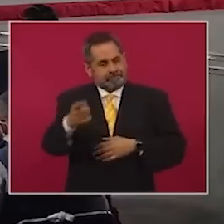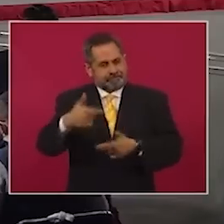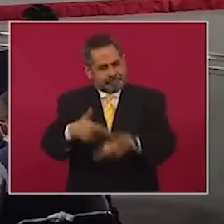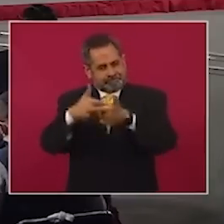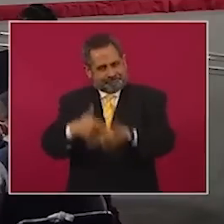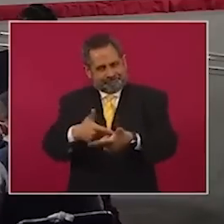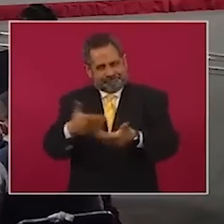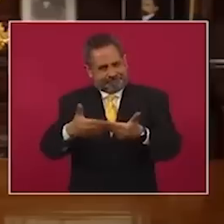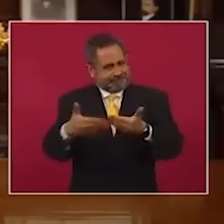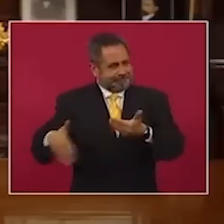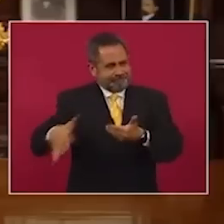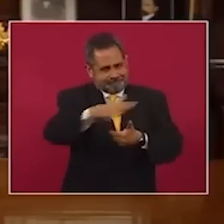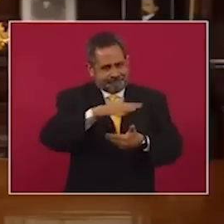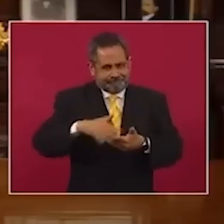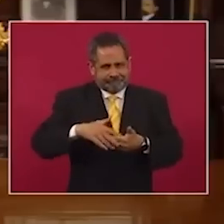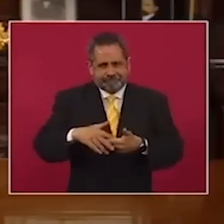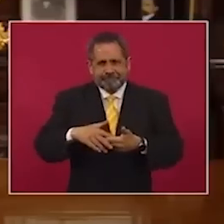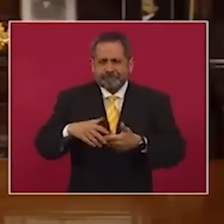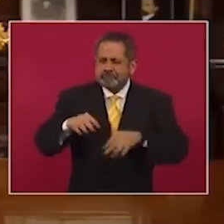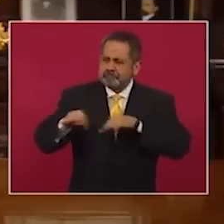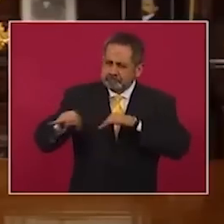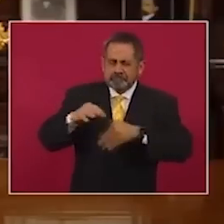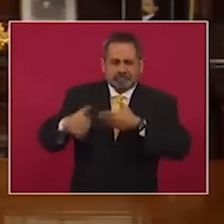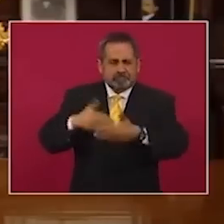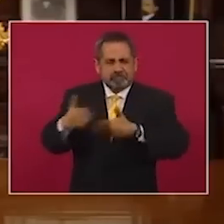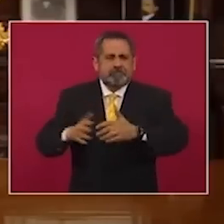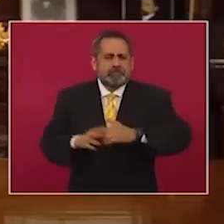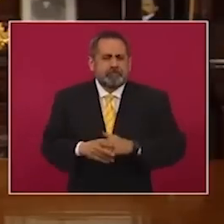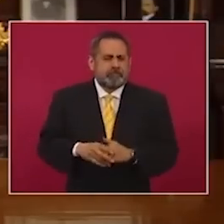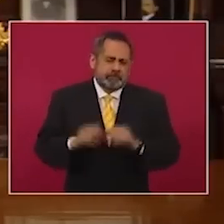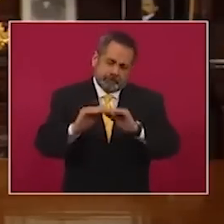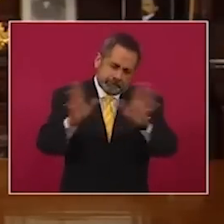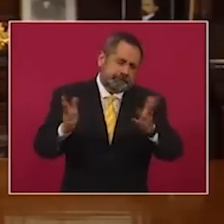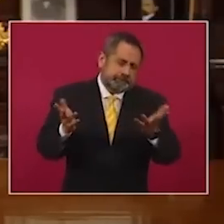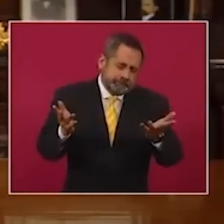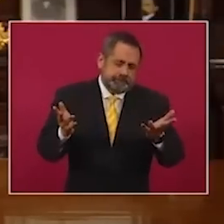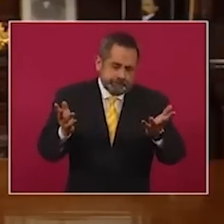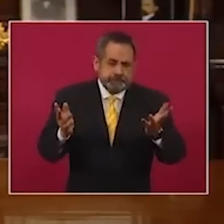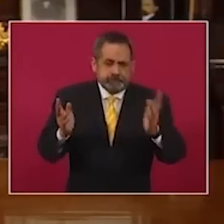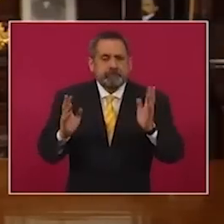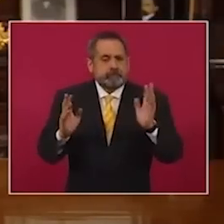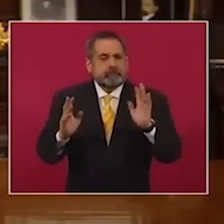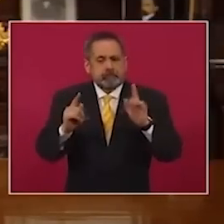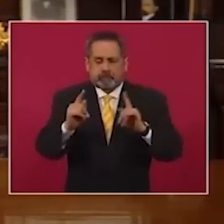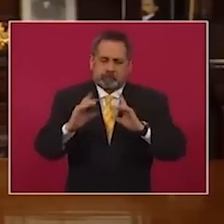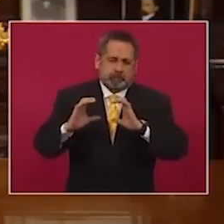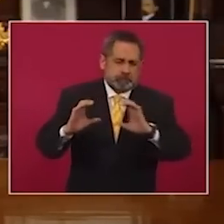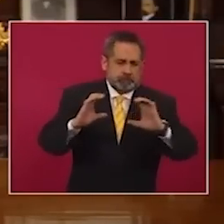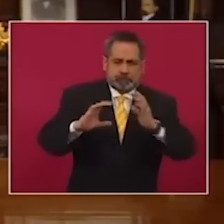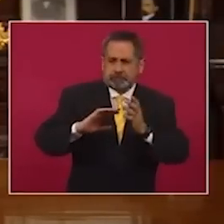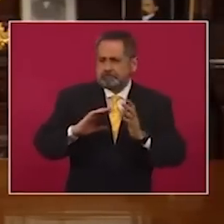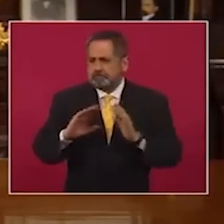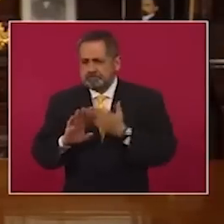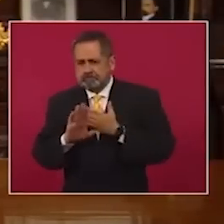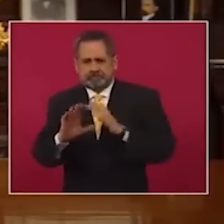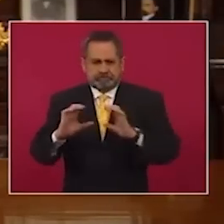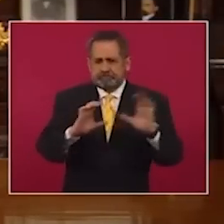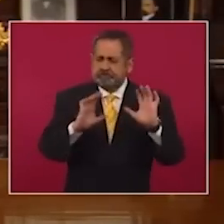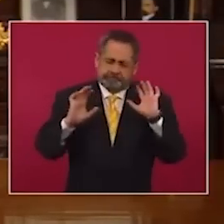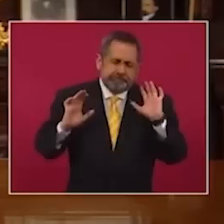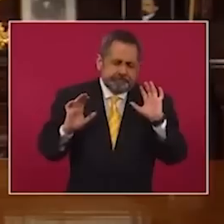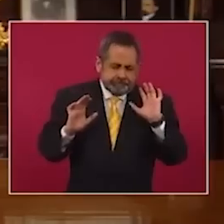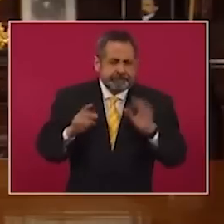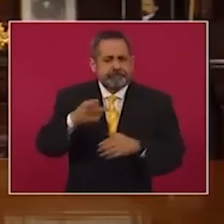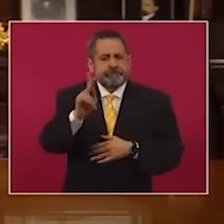haciendo nuestras actividades. Desde luego, cuidándonos, pero